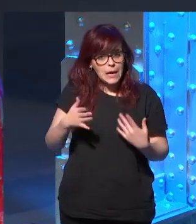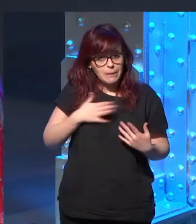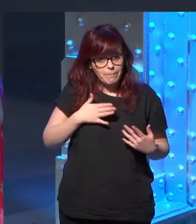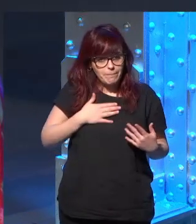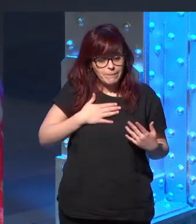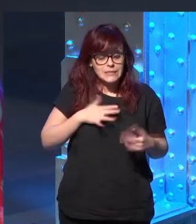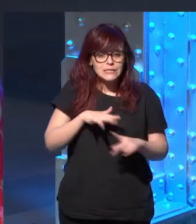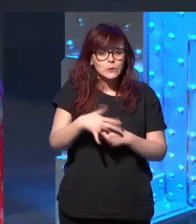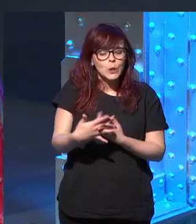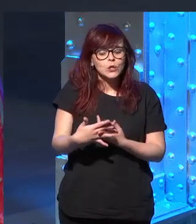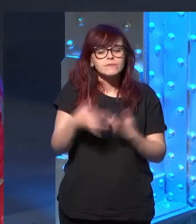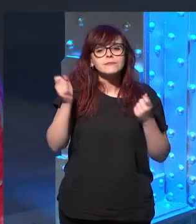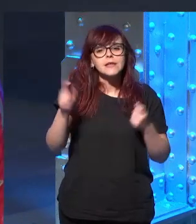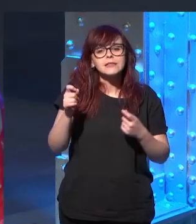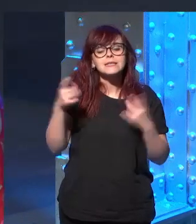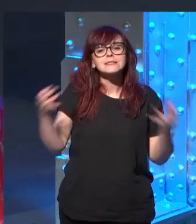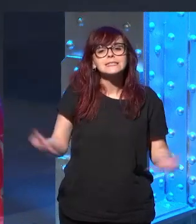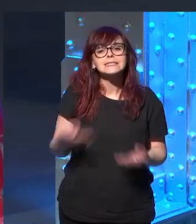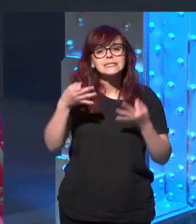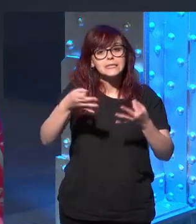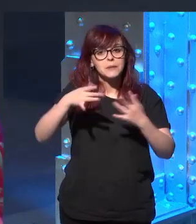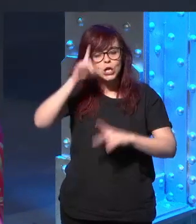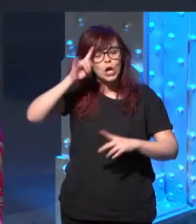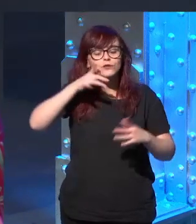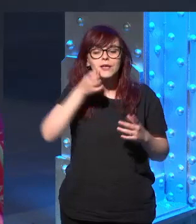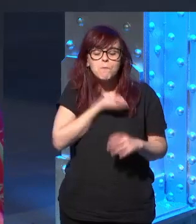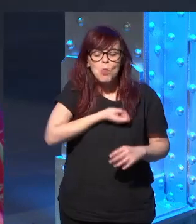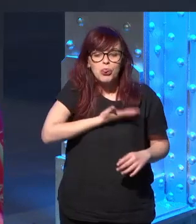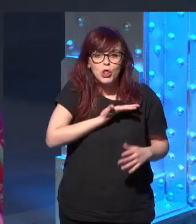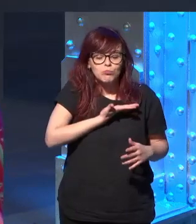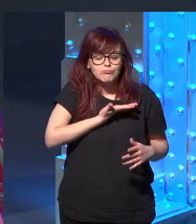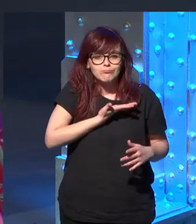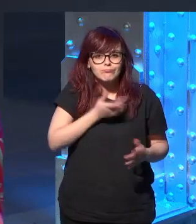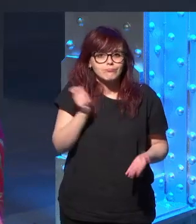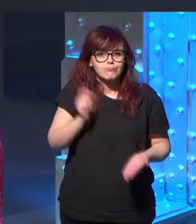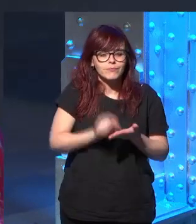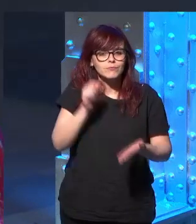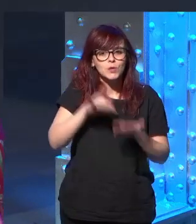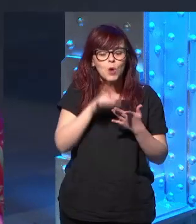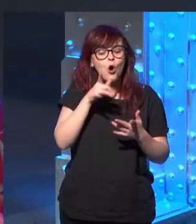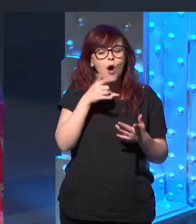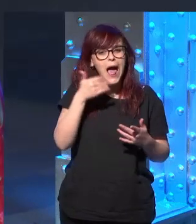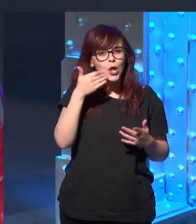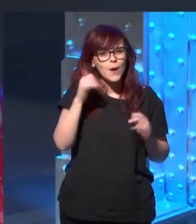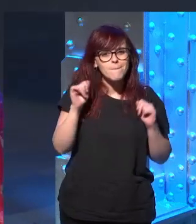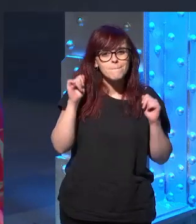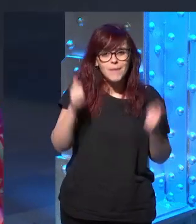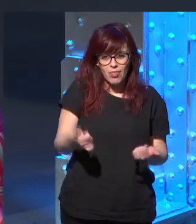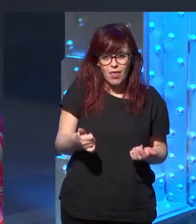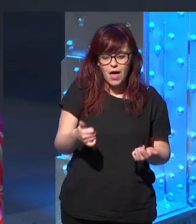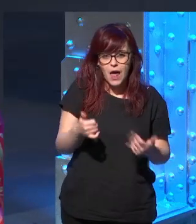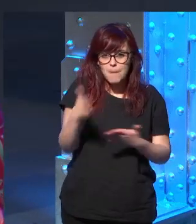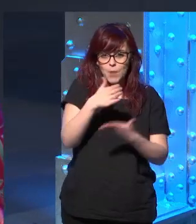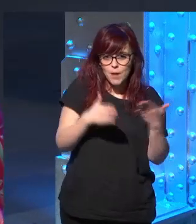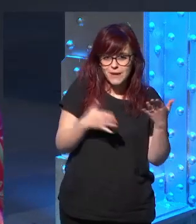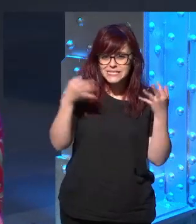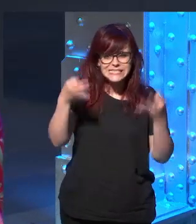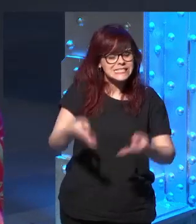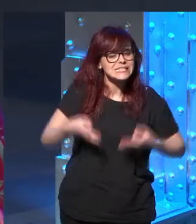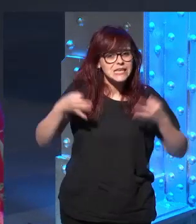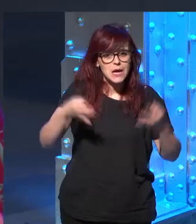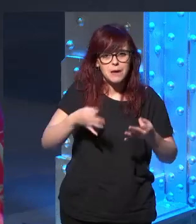siempre hay como un primer impulso, no sé si emocional, pero sí por lo menos la chispa que prende el poema sí que tiene que